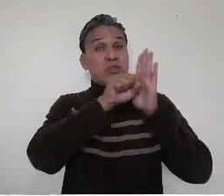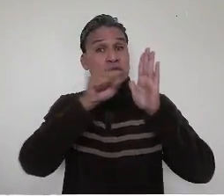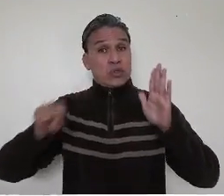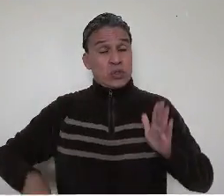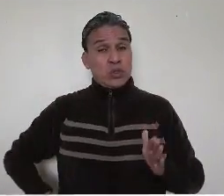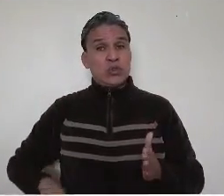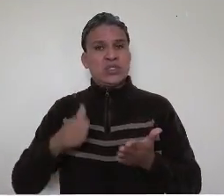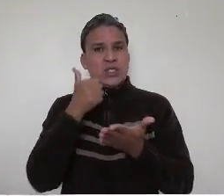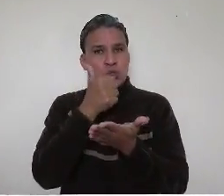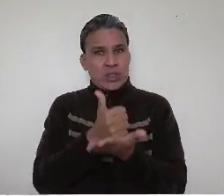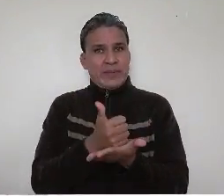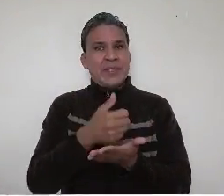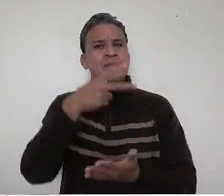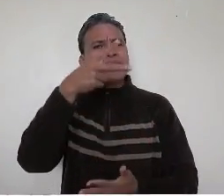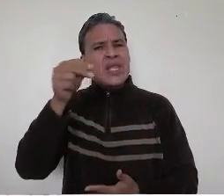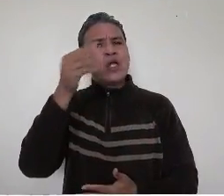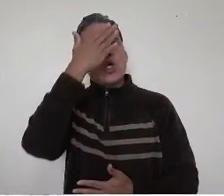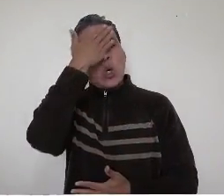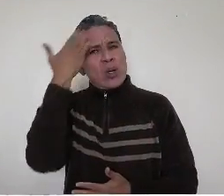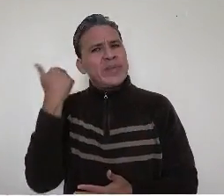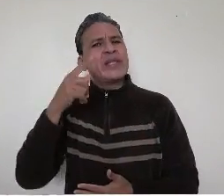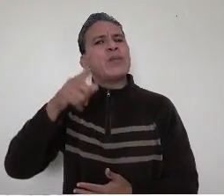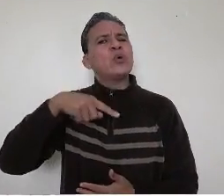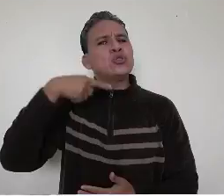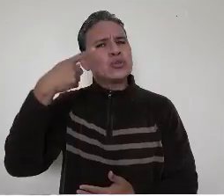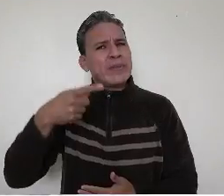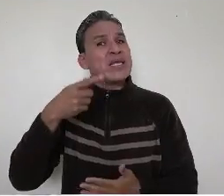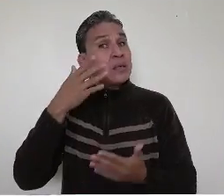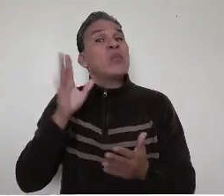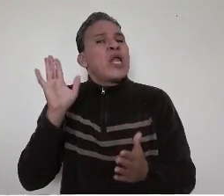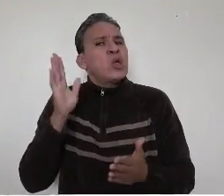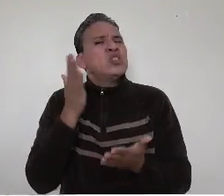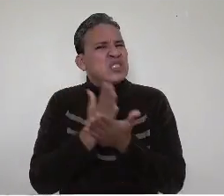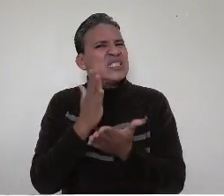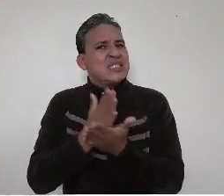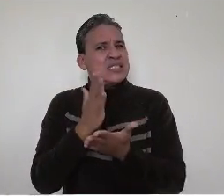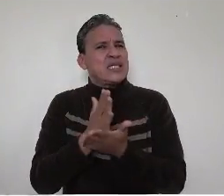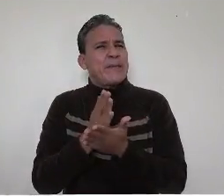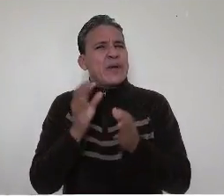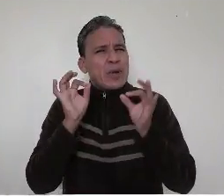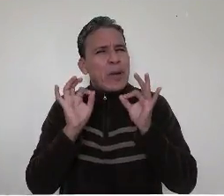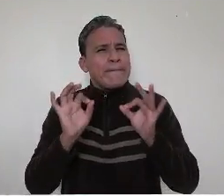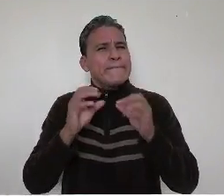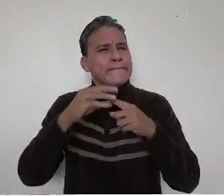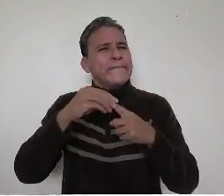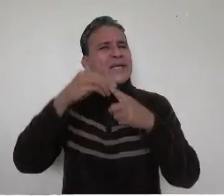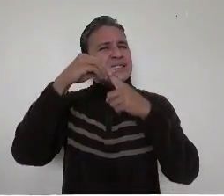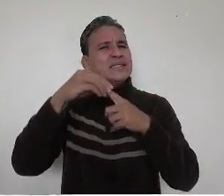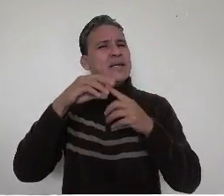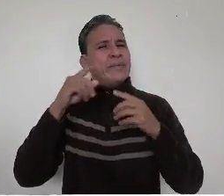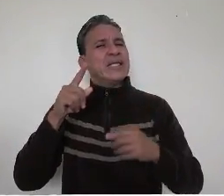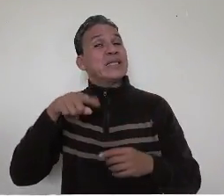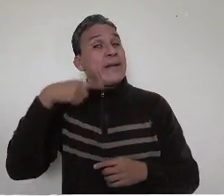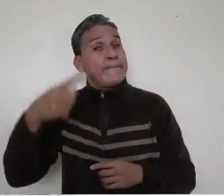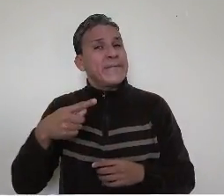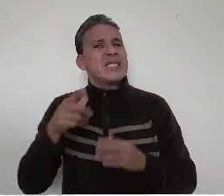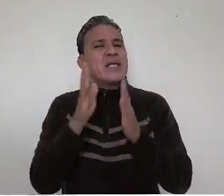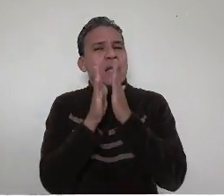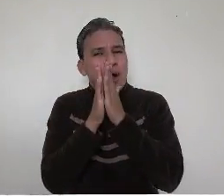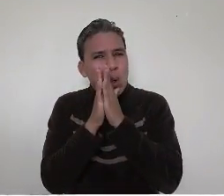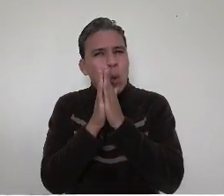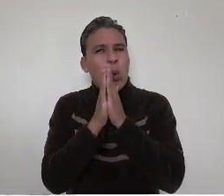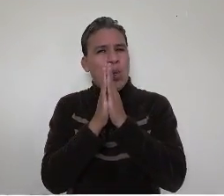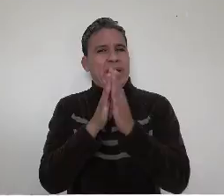No olvidemos mañana, y bueno, siempre, pero de manera especial mañana, orar por